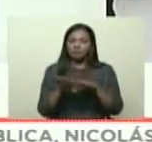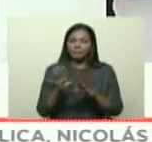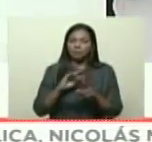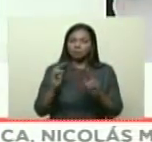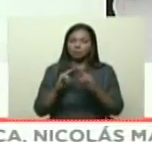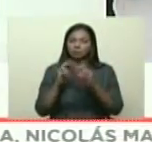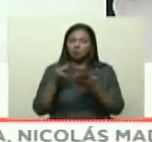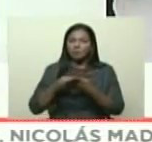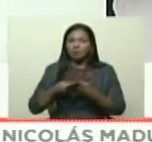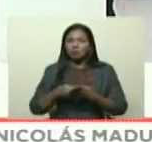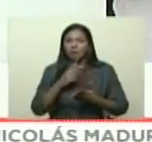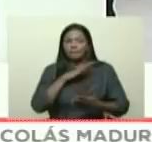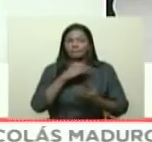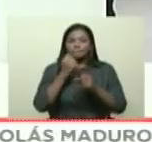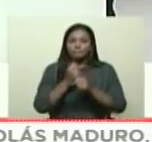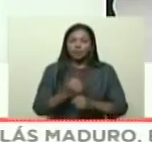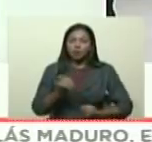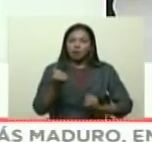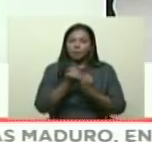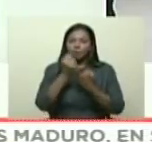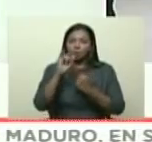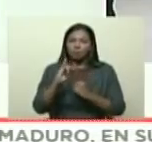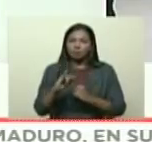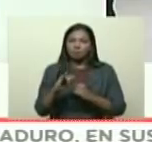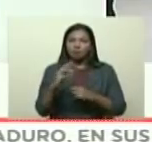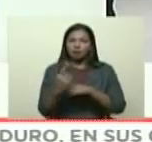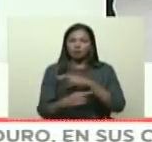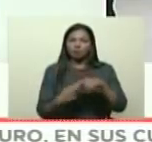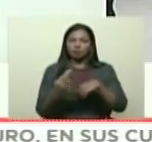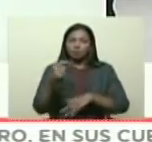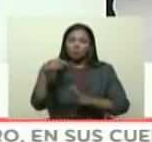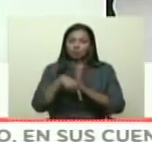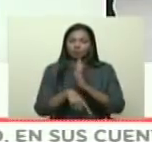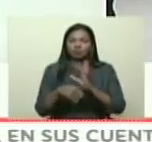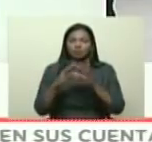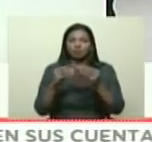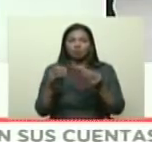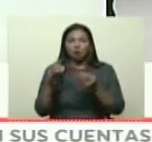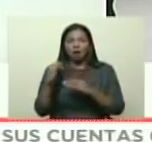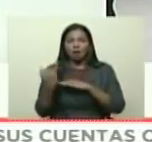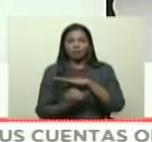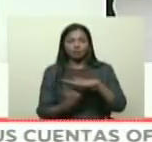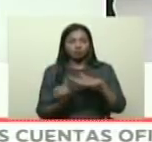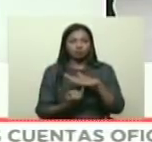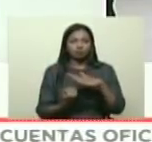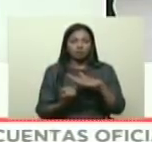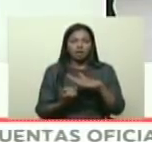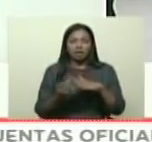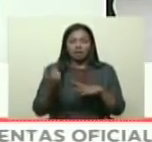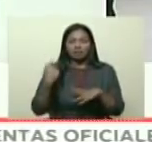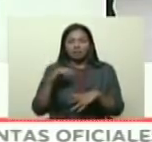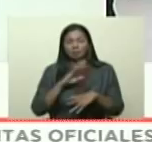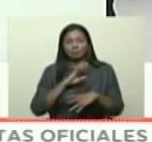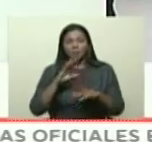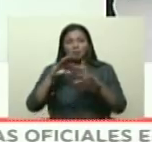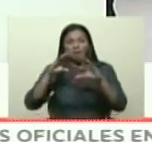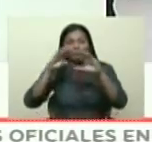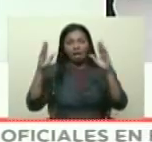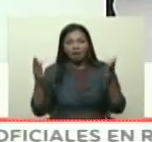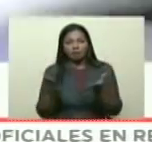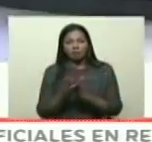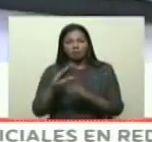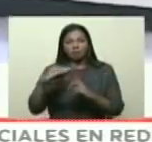cuenta y yo espero el apoyo de ustedes para una revolución profunda de toda la institucionalidad que existe en el mundo de la